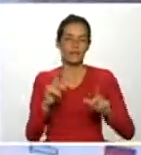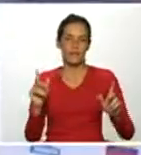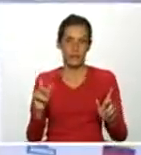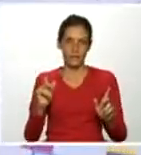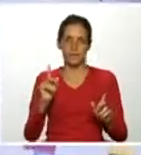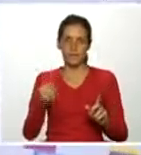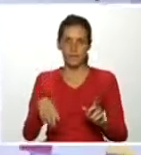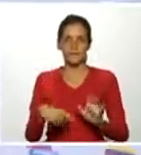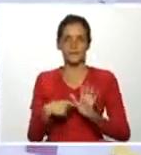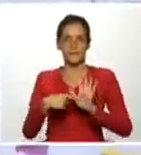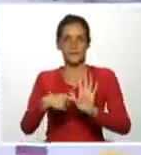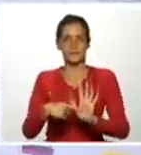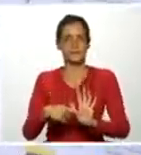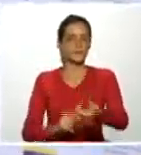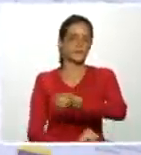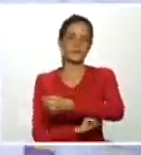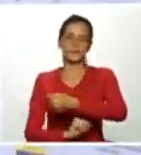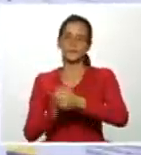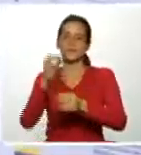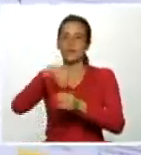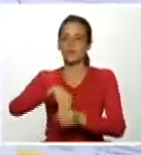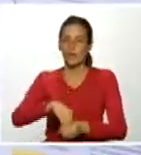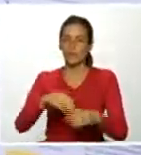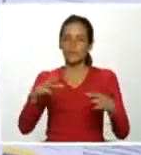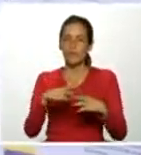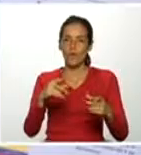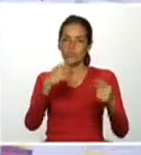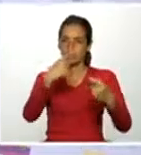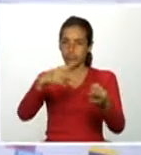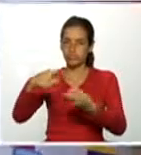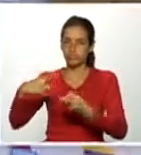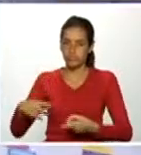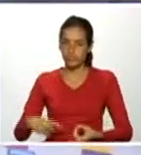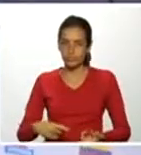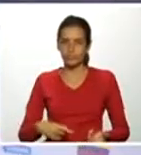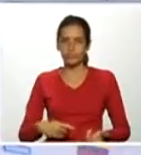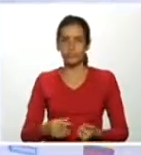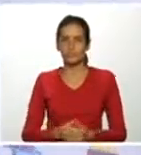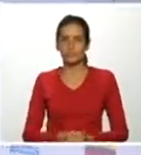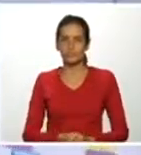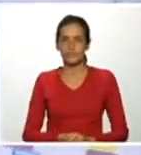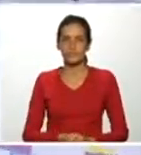pudiéramos. Y él representa básicamente, dentro de todo el abanico de íconos,